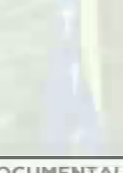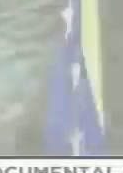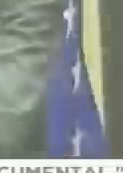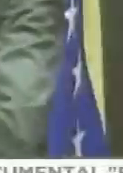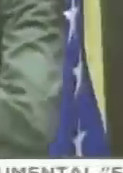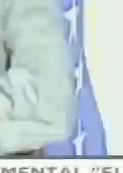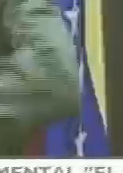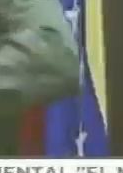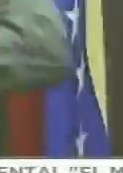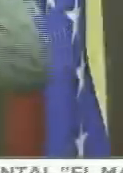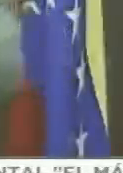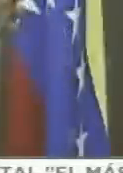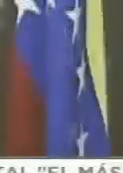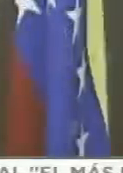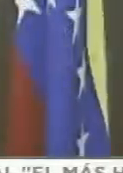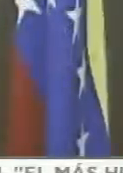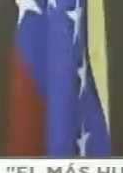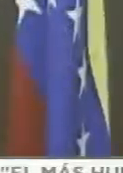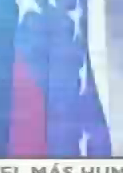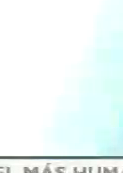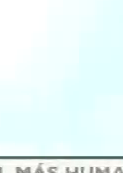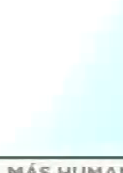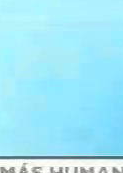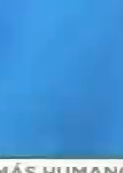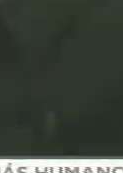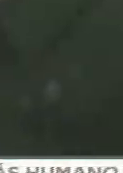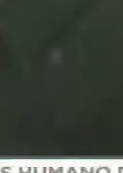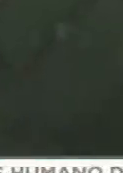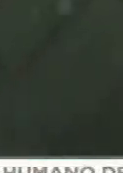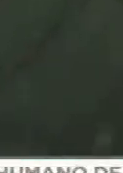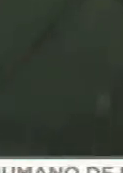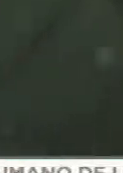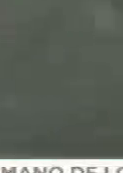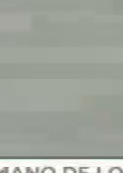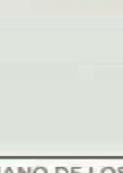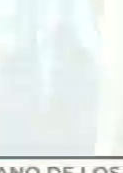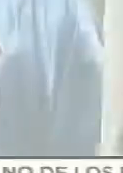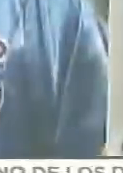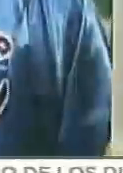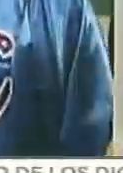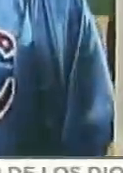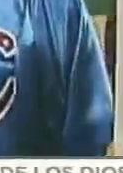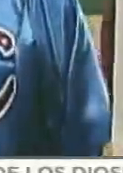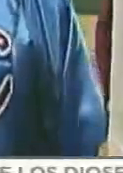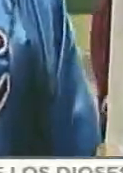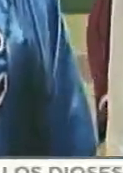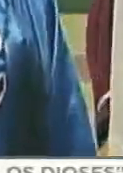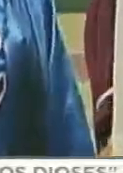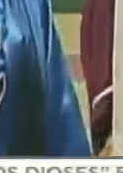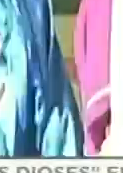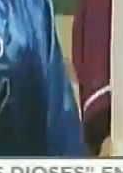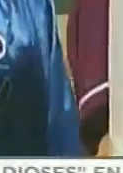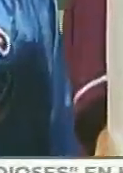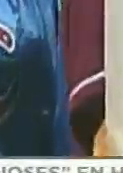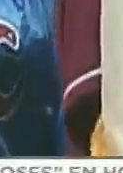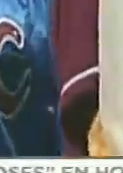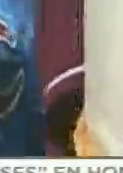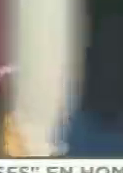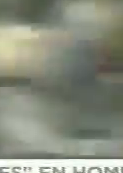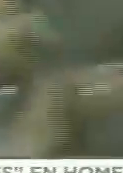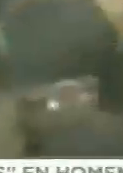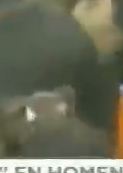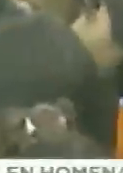nos encargaremos, Fidel, de seguir avivando la llama. Y esa revolución que está viva hoy más que nunca en este